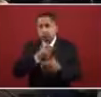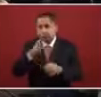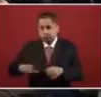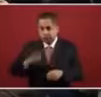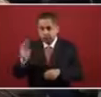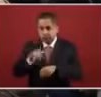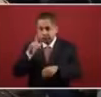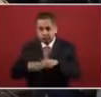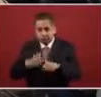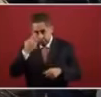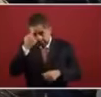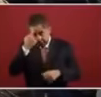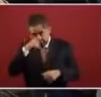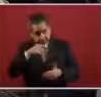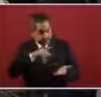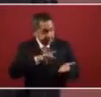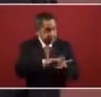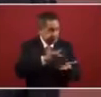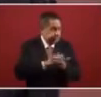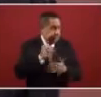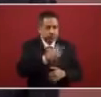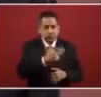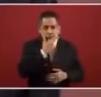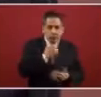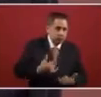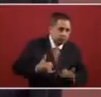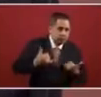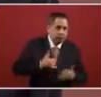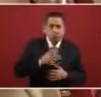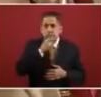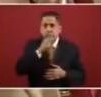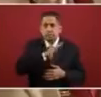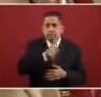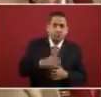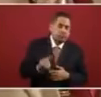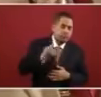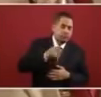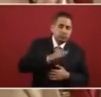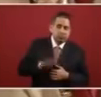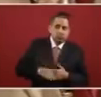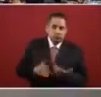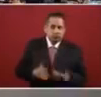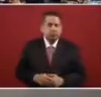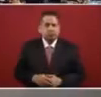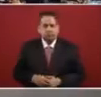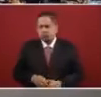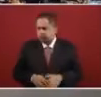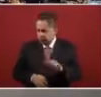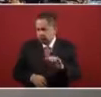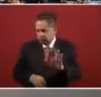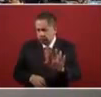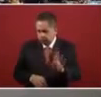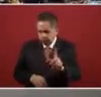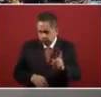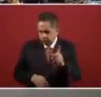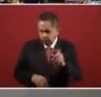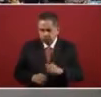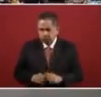dé un apoyo especial a los niños y adolescentes huérfanos por crímenes de feminicidios. Sí, vamos a